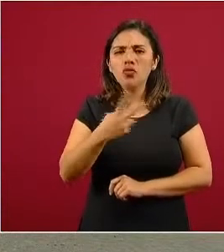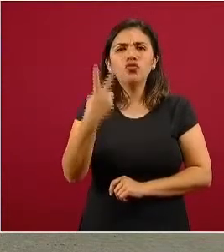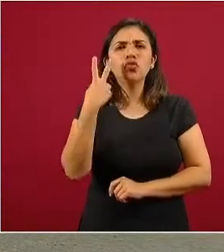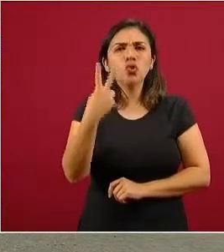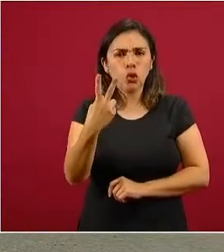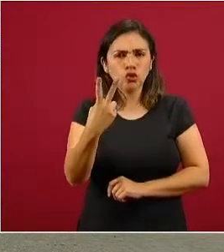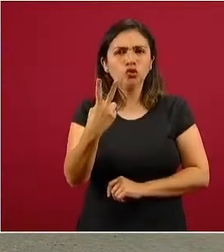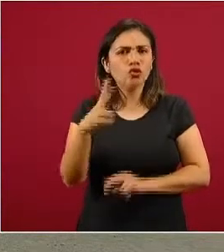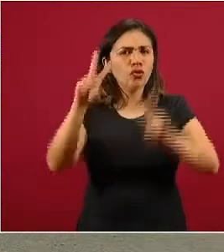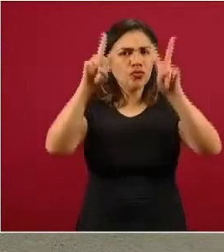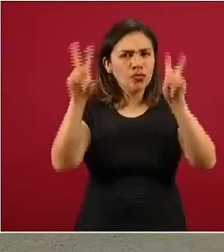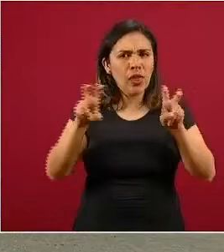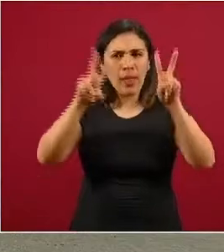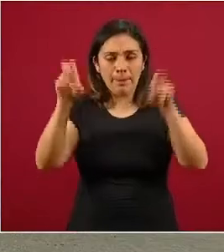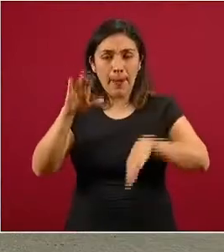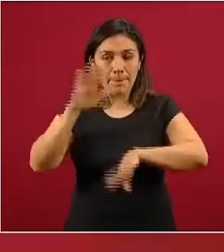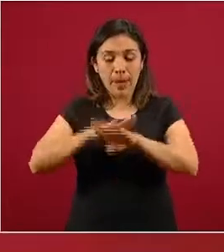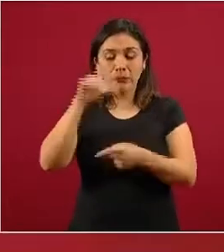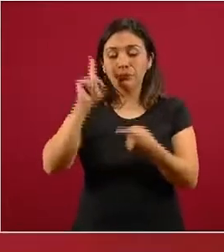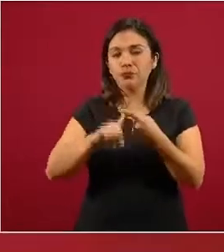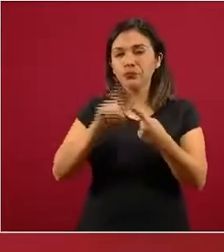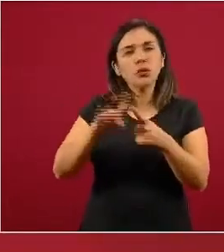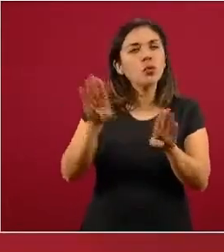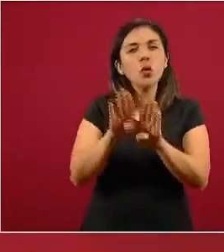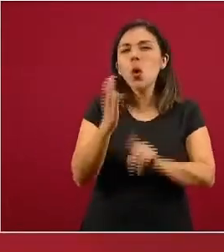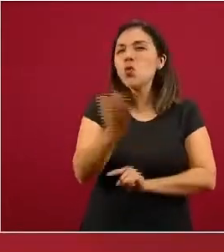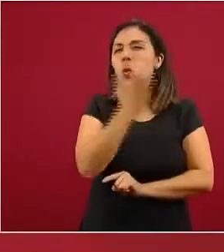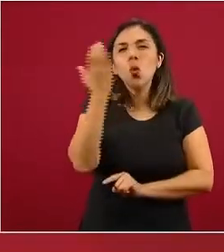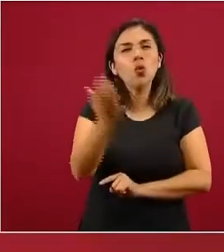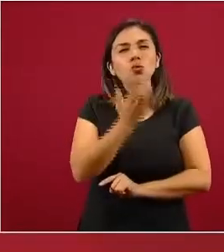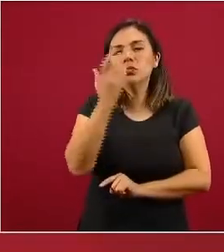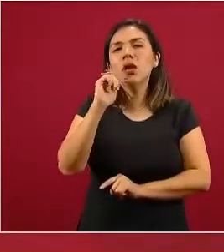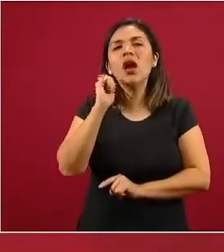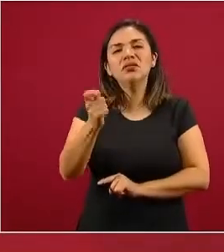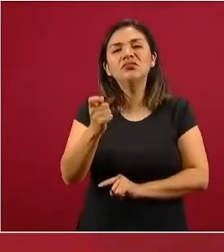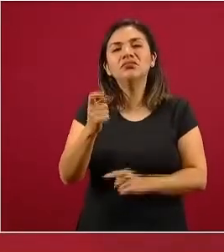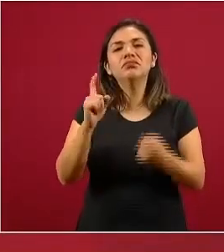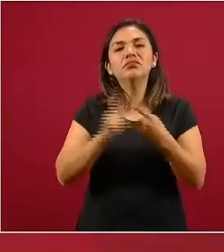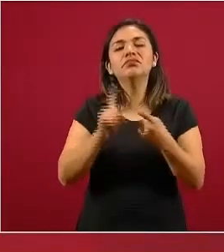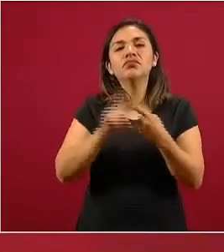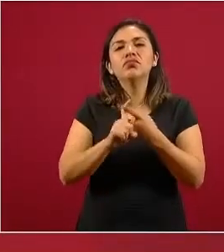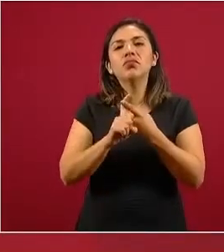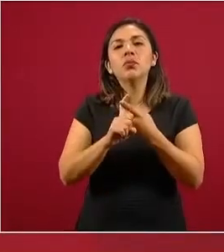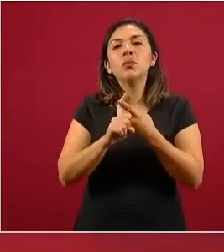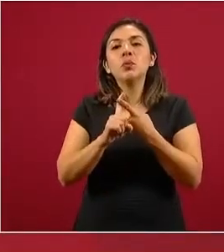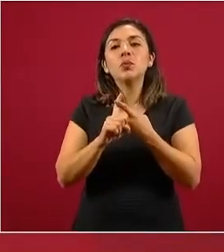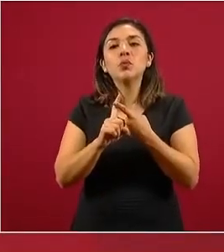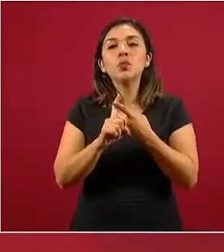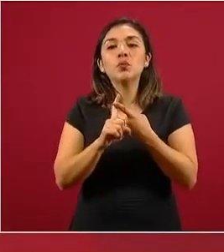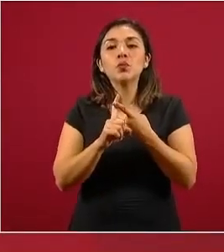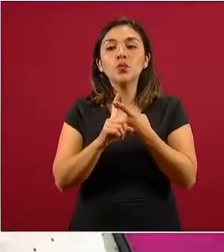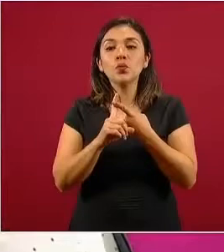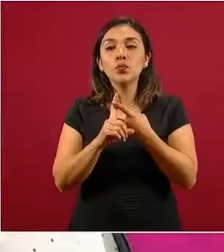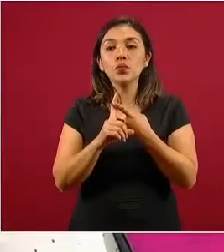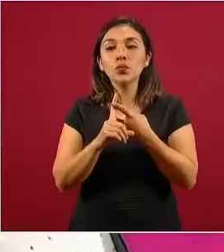dos componentes. Uno, el clásico, el componente de la